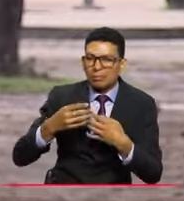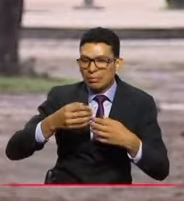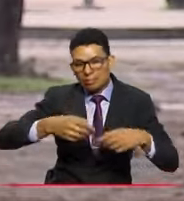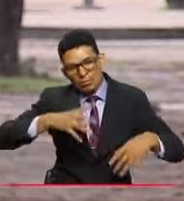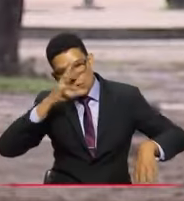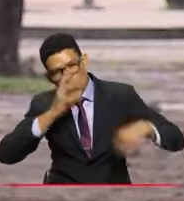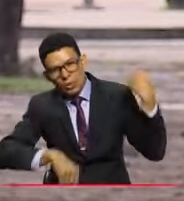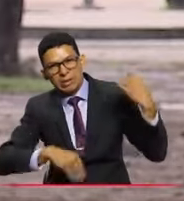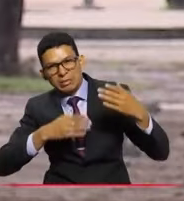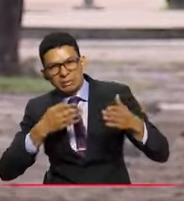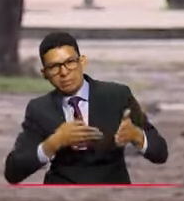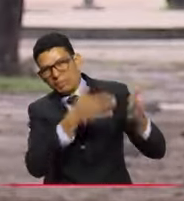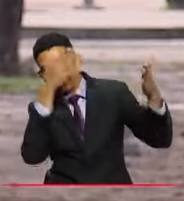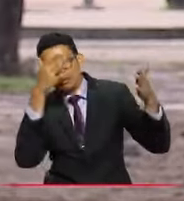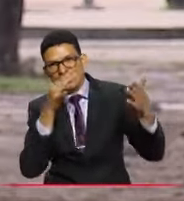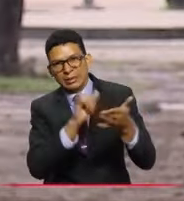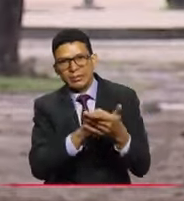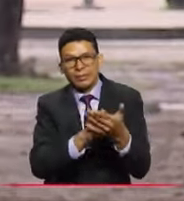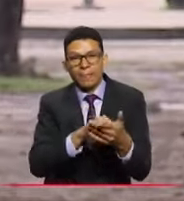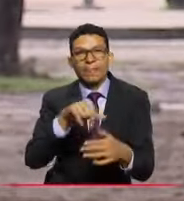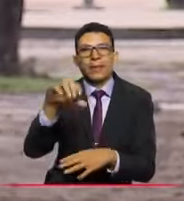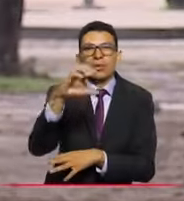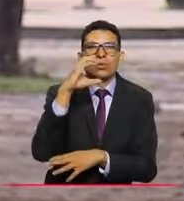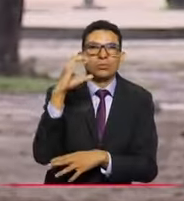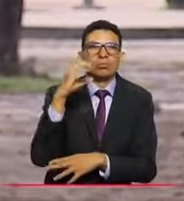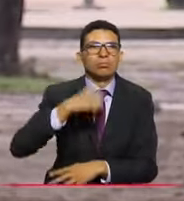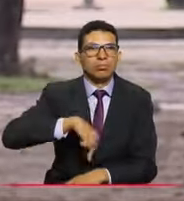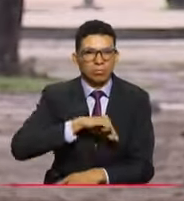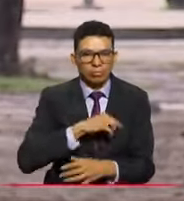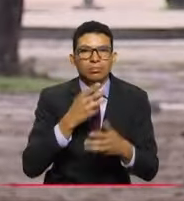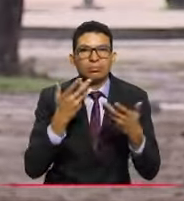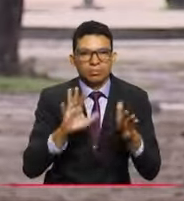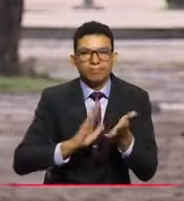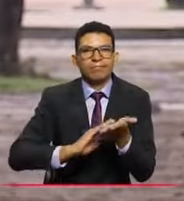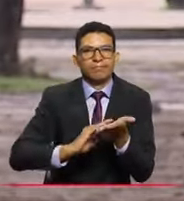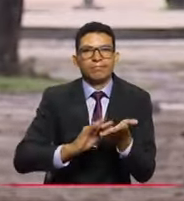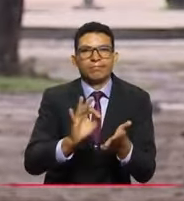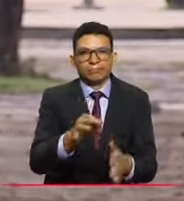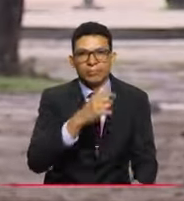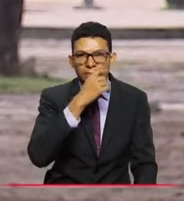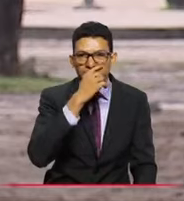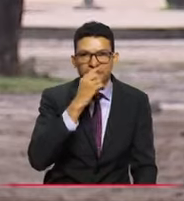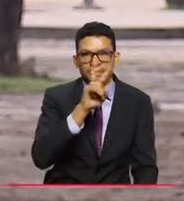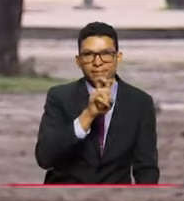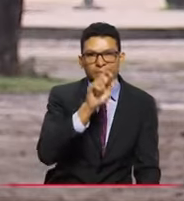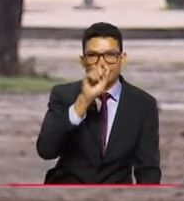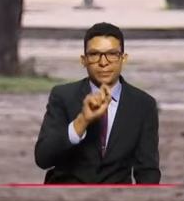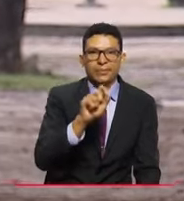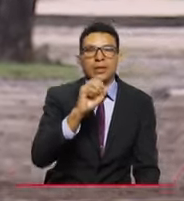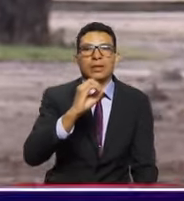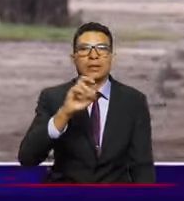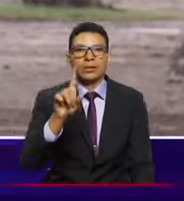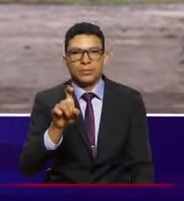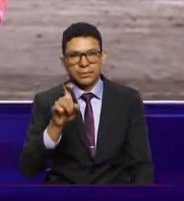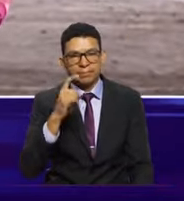rechazo a este crimen que en Colombia, de alguna manera, se empieza a resolver. 7:06. Yo soy Carmen